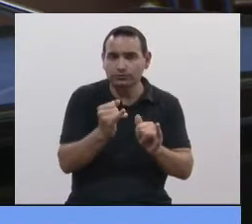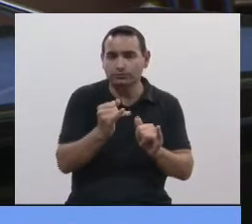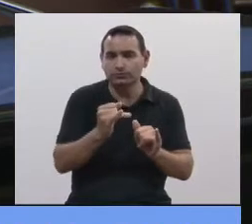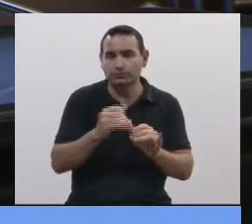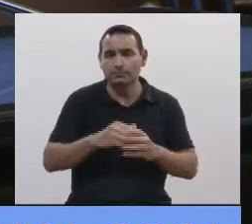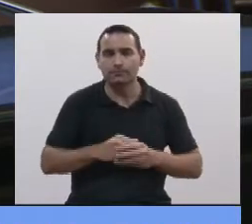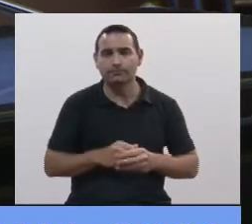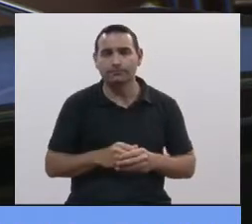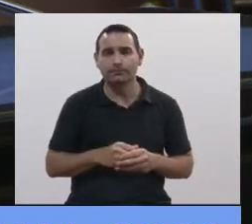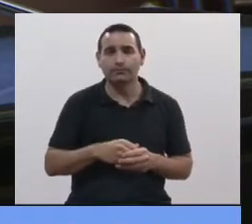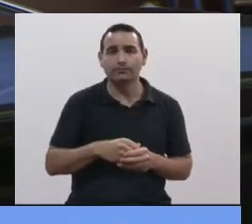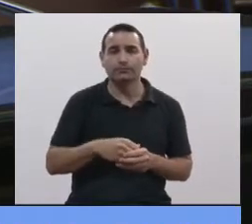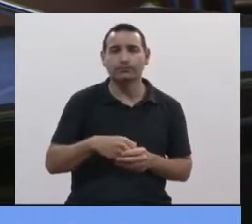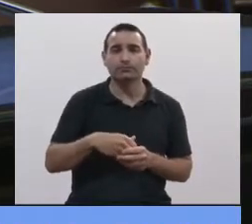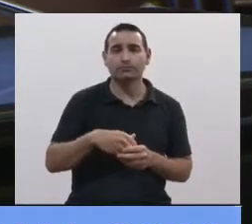Un país no puede